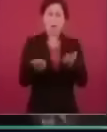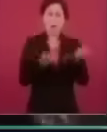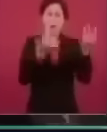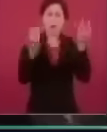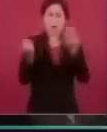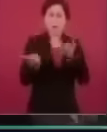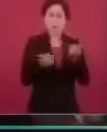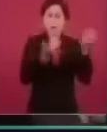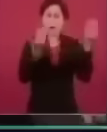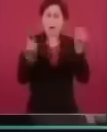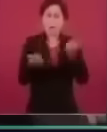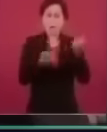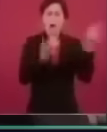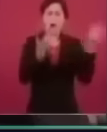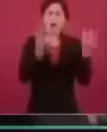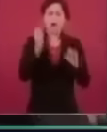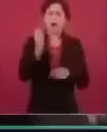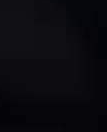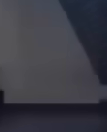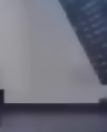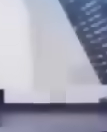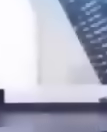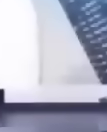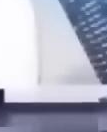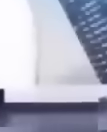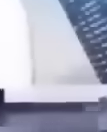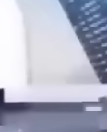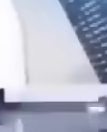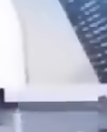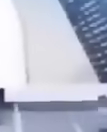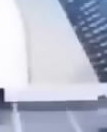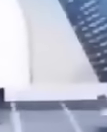una gran cantidad de gasolinas.